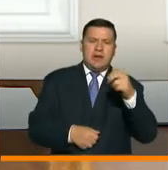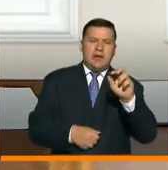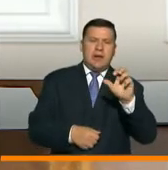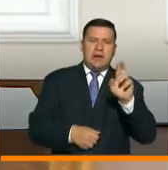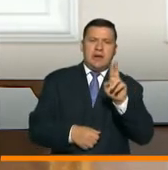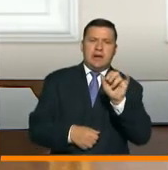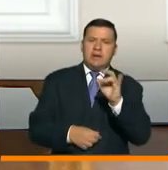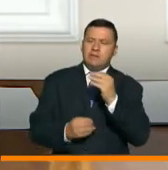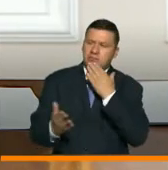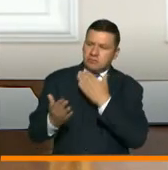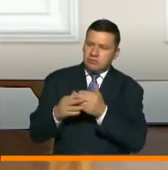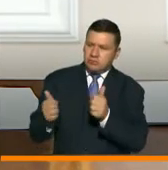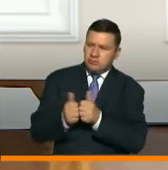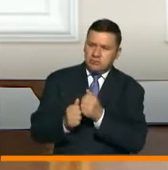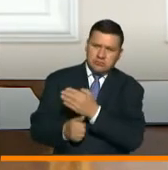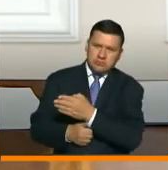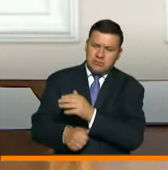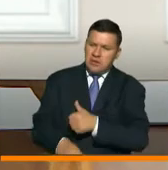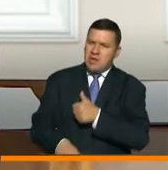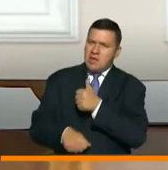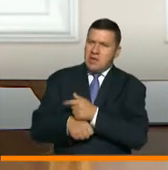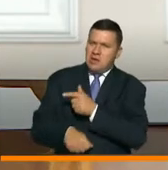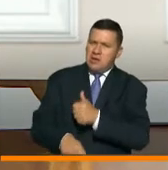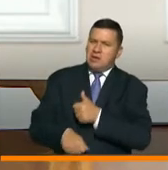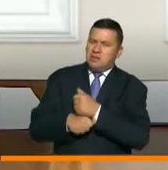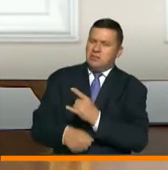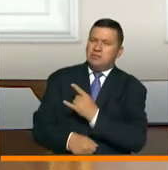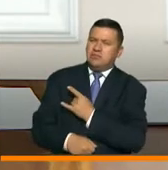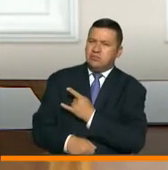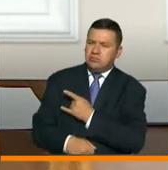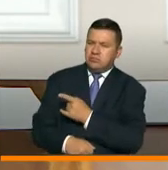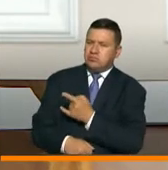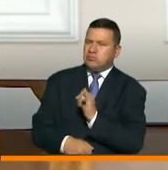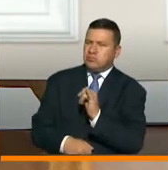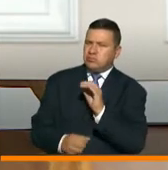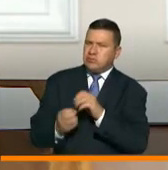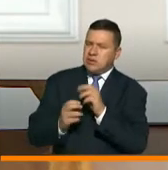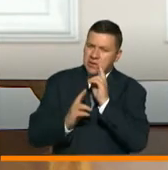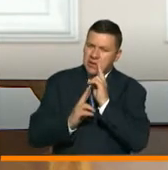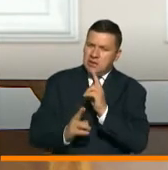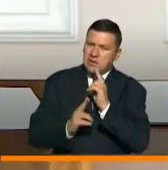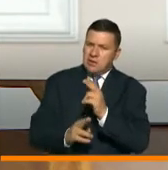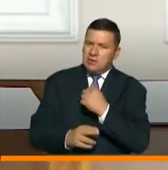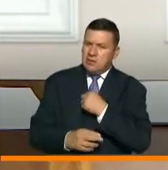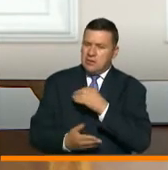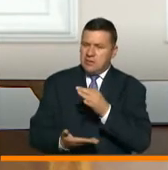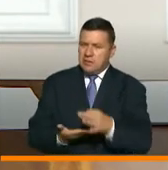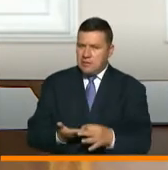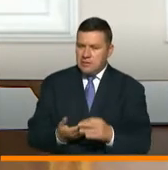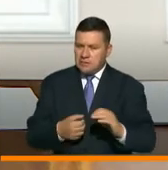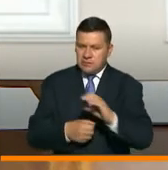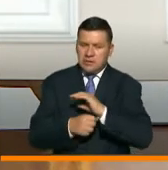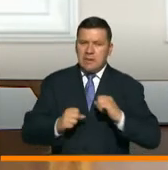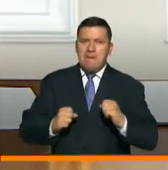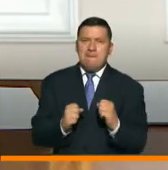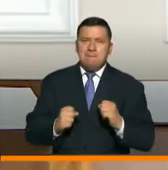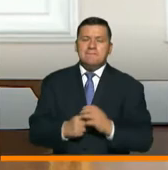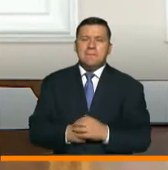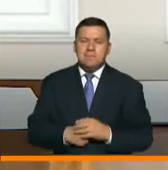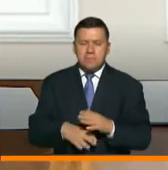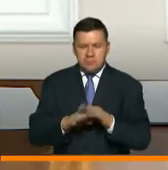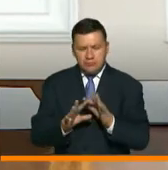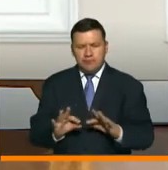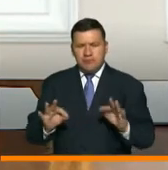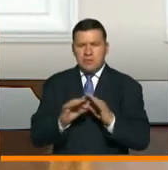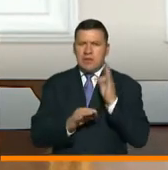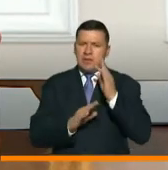muchas gracias por acompañarnos. Usted, rector de una de las universidades quizás más reconocidas también de nuestra capital, de la ciudad de Bogotá. Importante